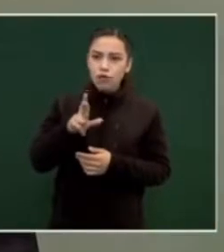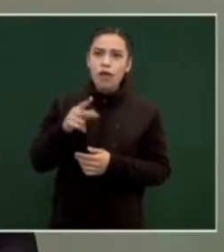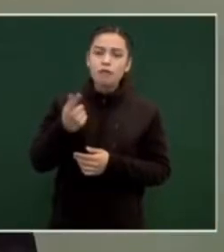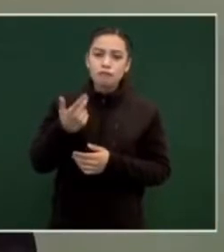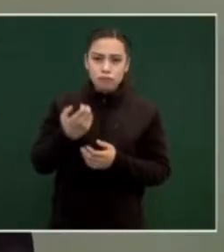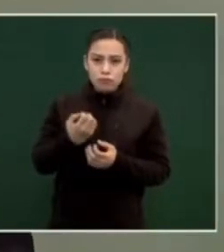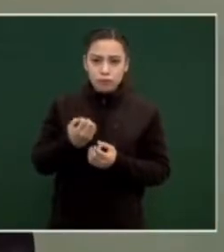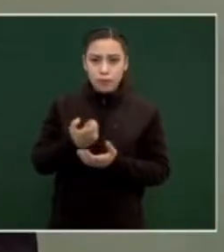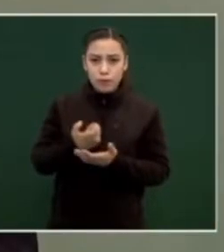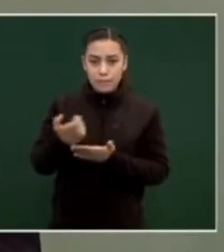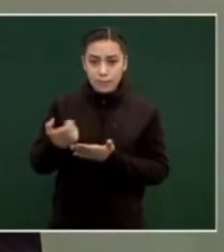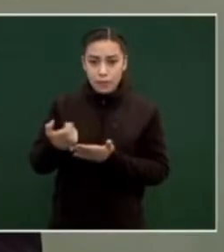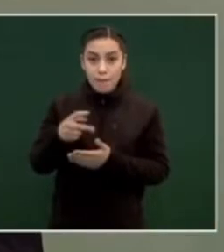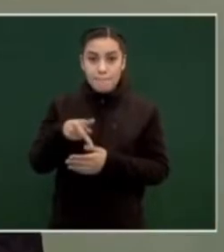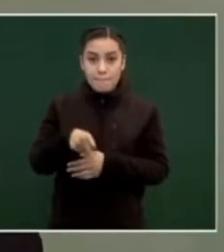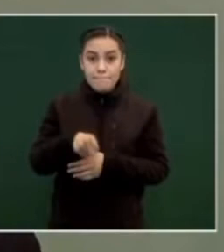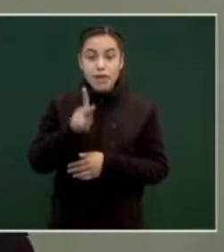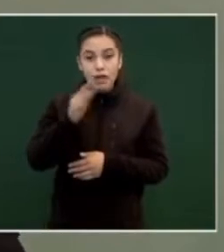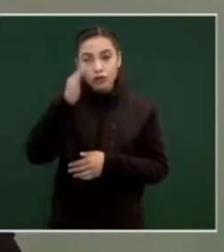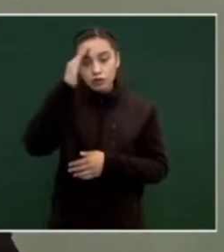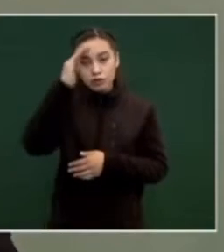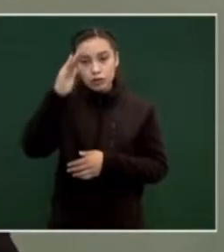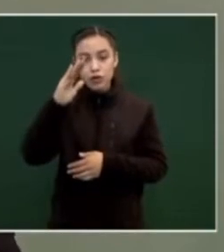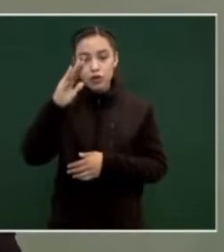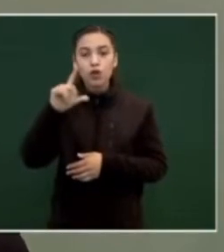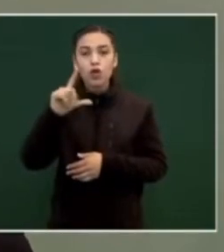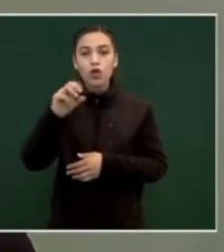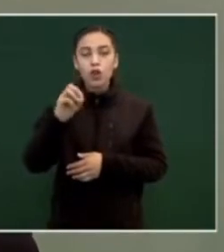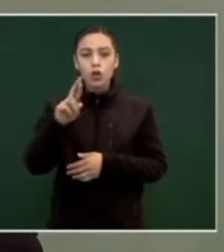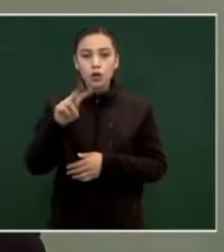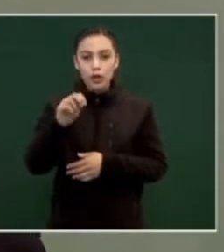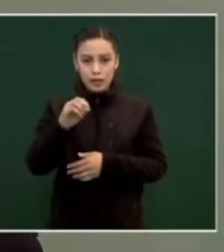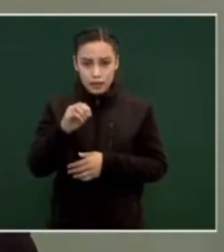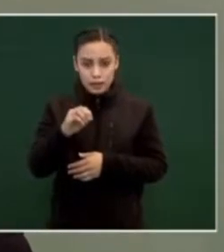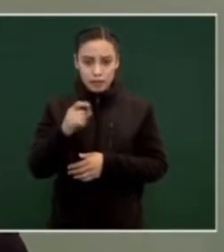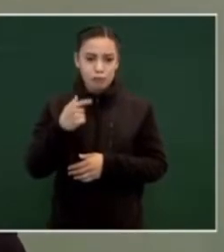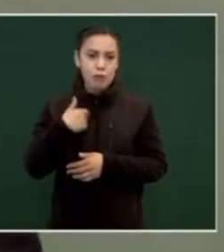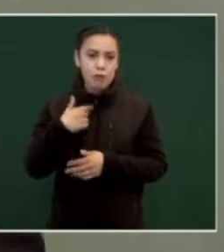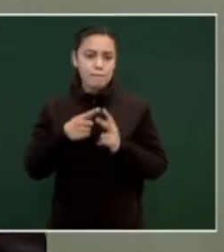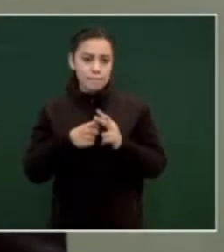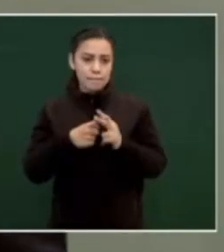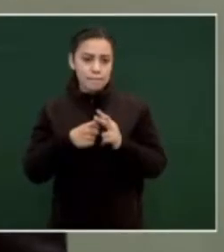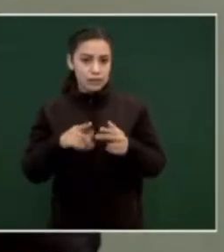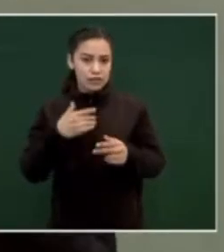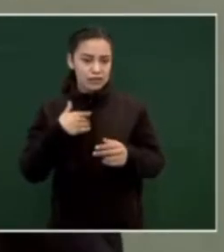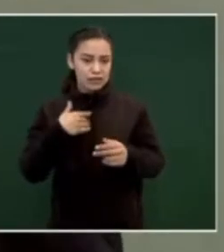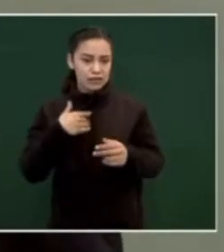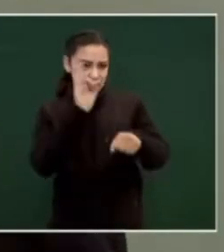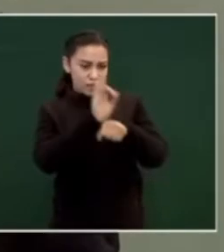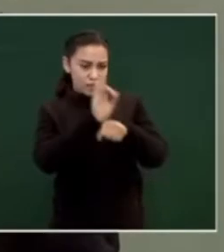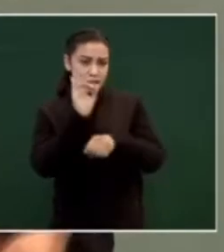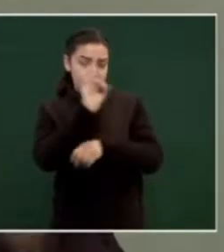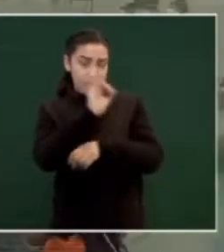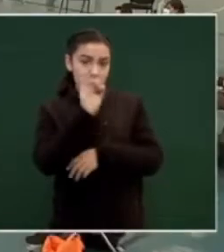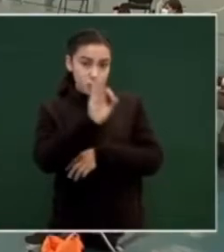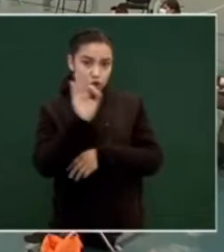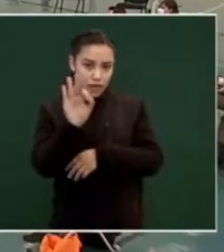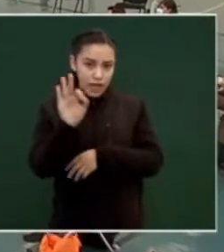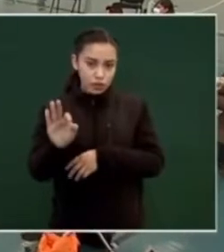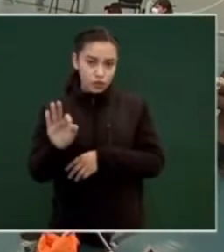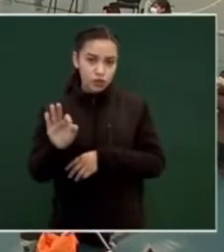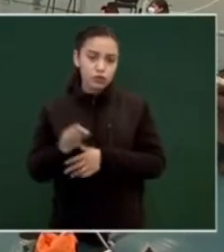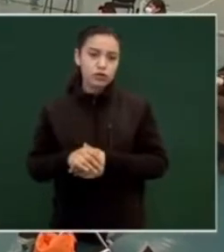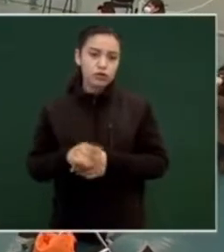señor lo veremos la que se dedica atacarme por qué en sentido